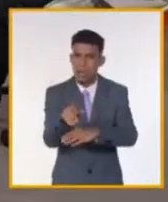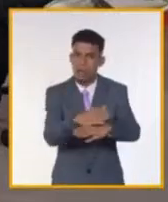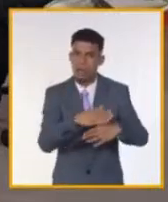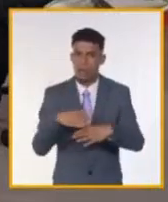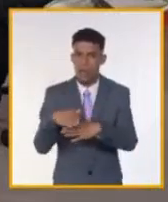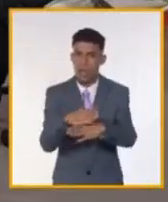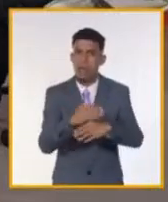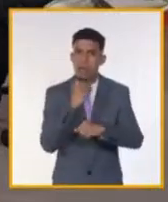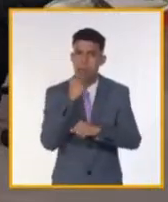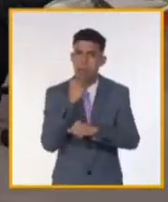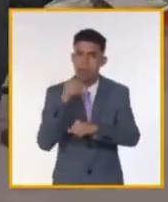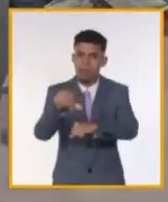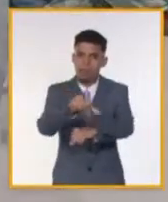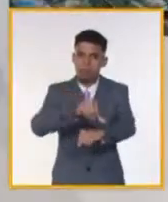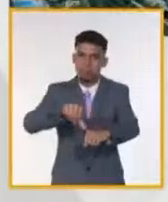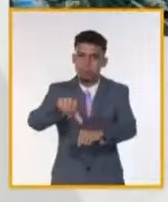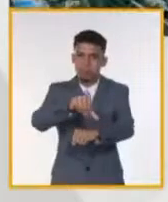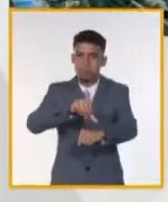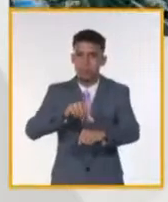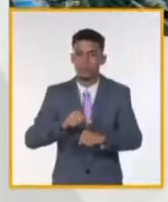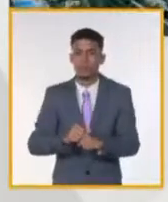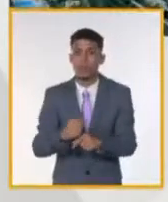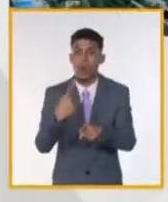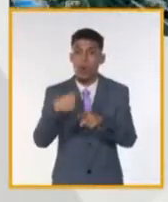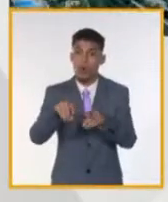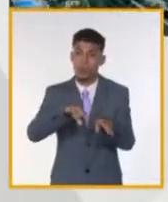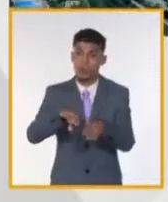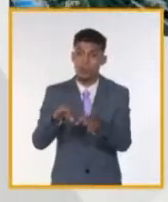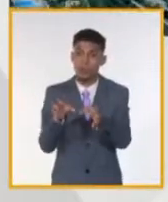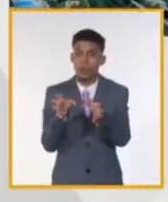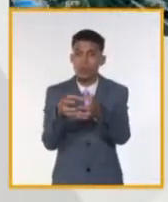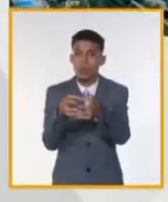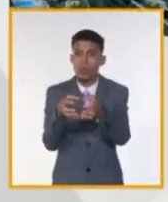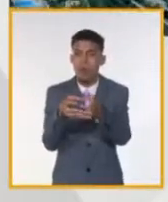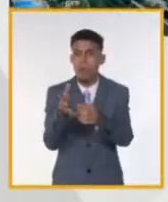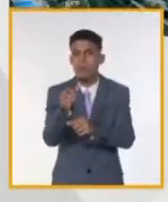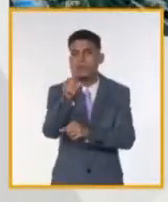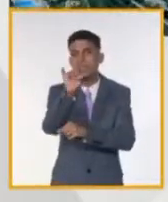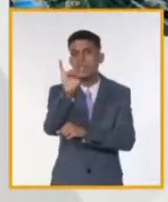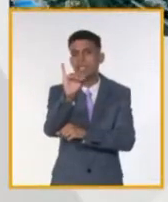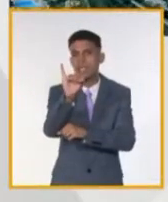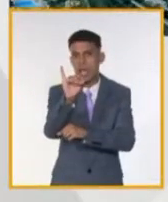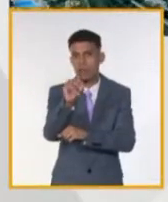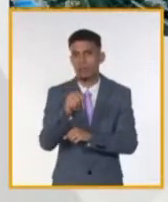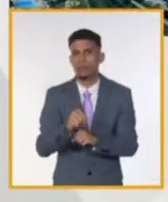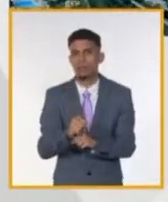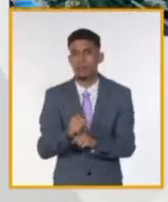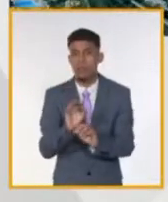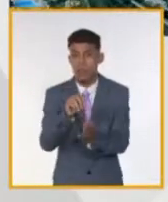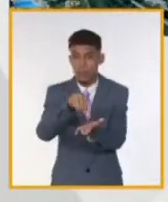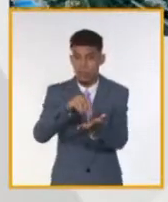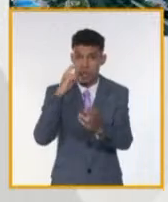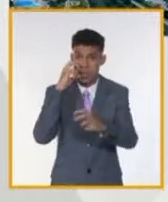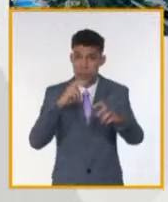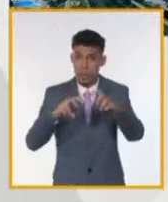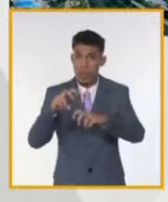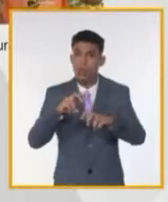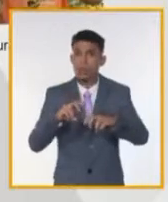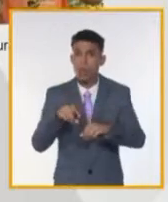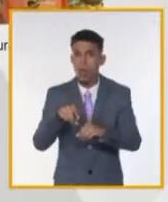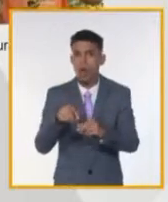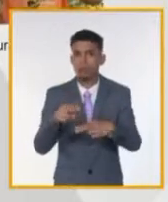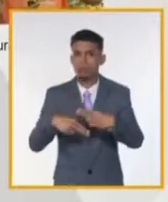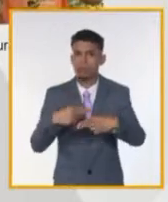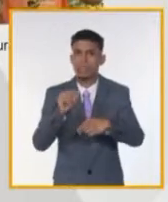disímiles las aplicaciones. También hay un grupo de productos que son alrededor de 16 productos que el CIPIN ha desarrollado en los últimos 30